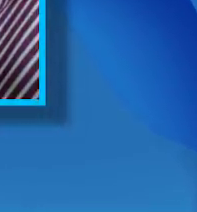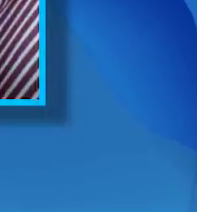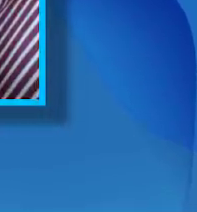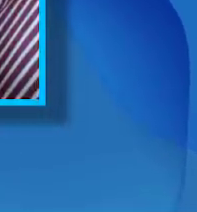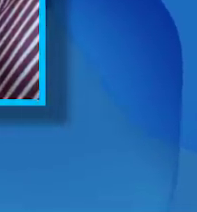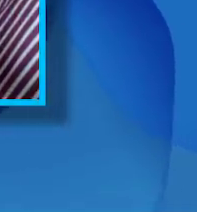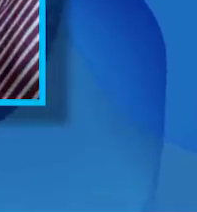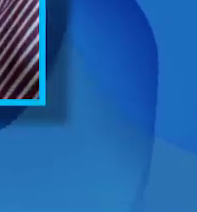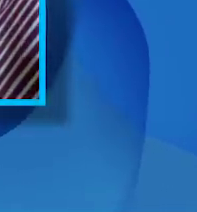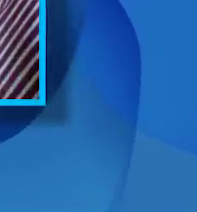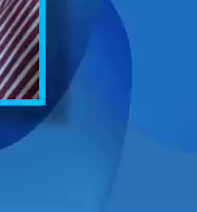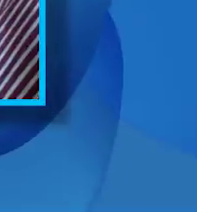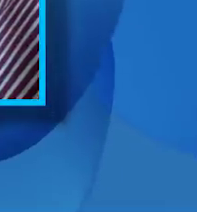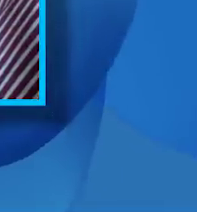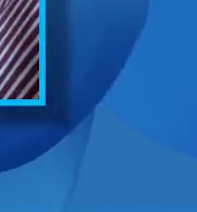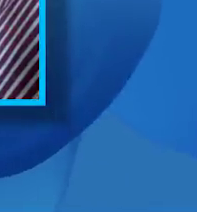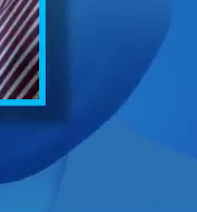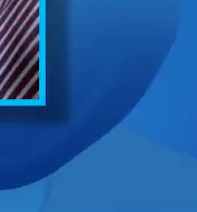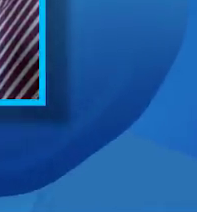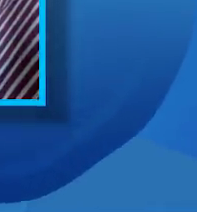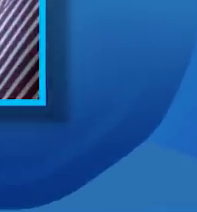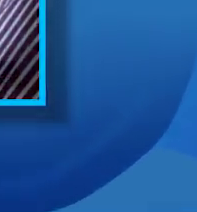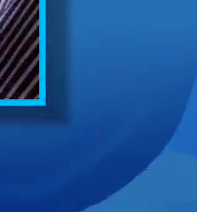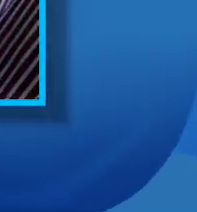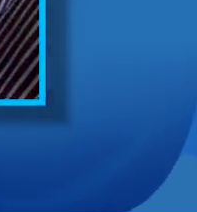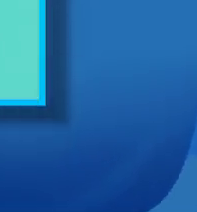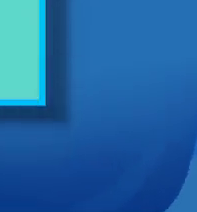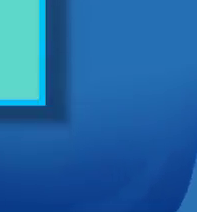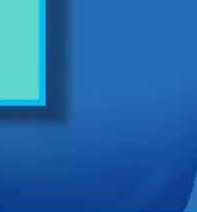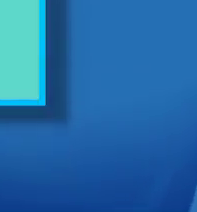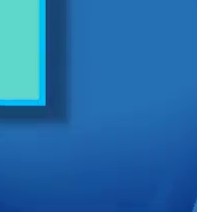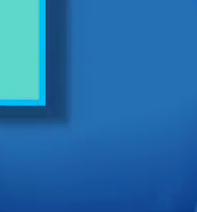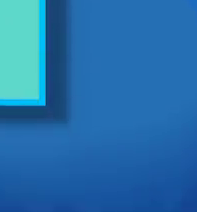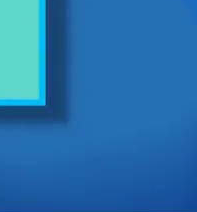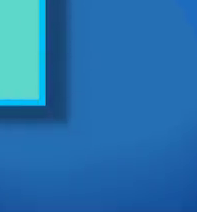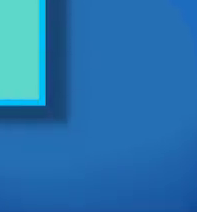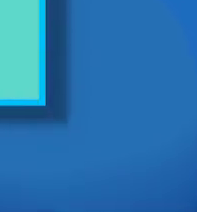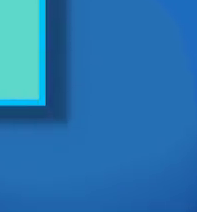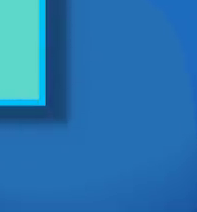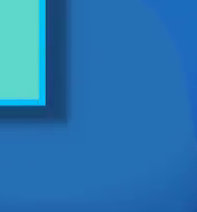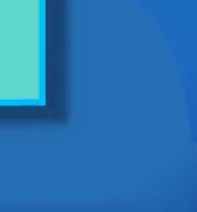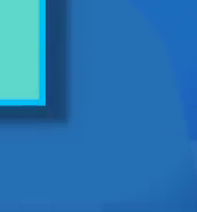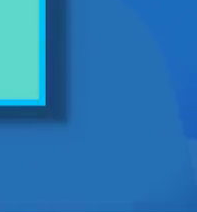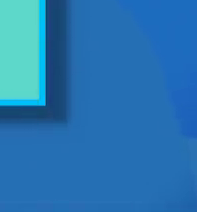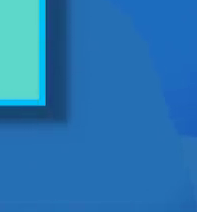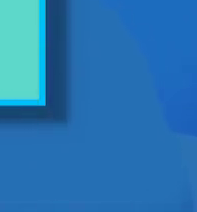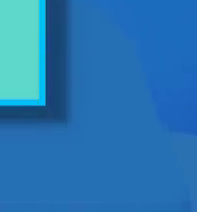Thank you.